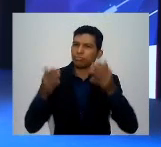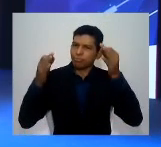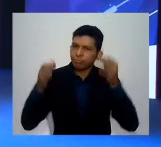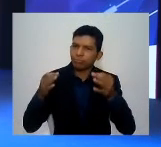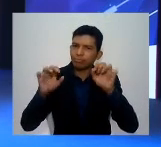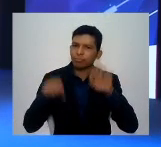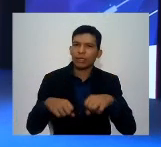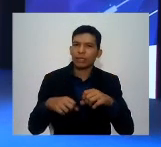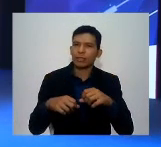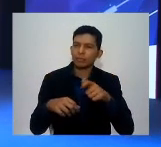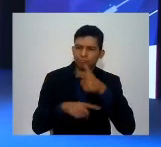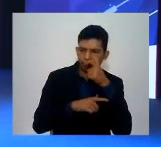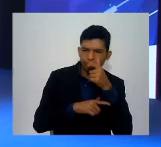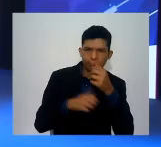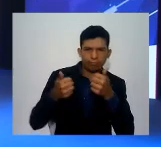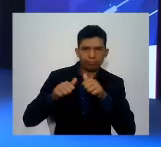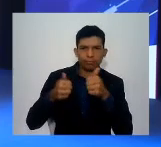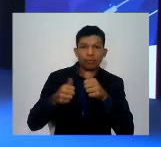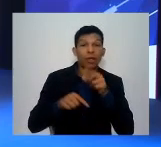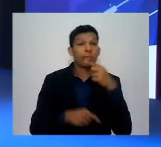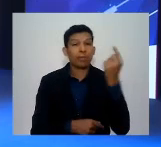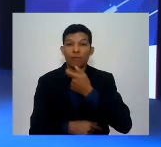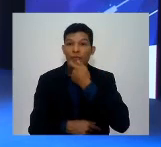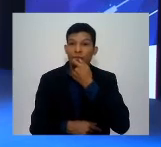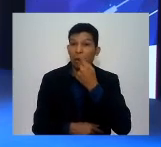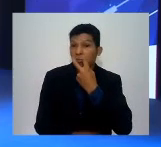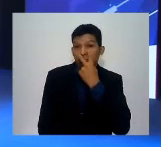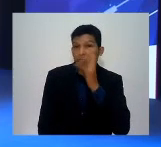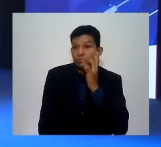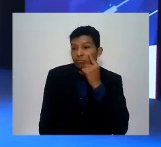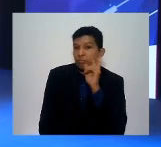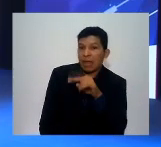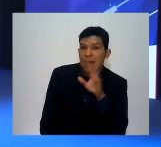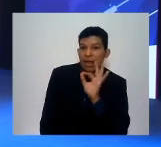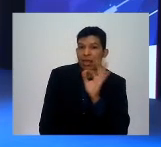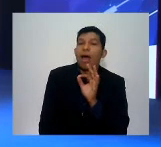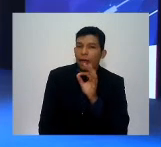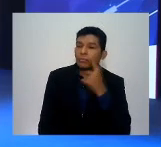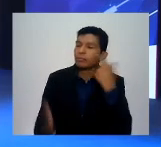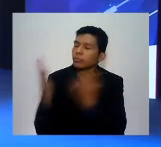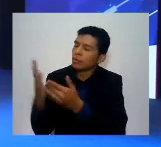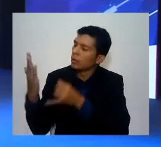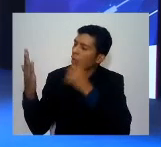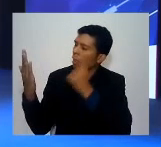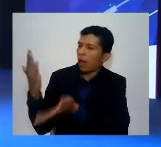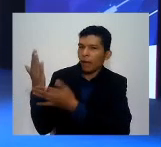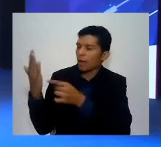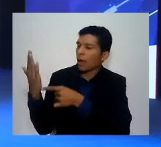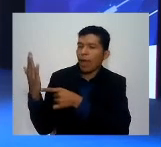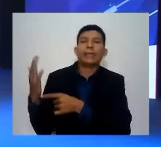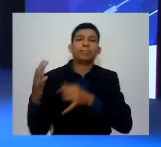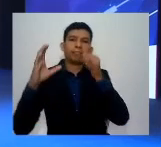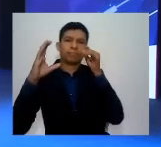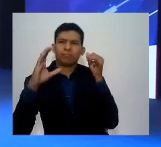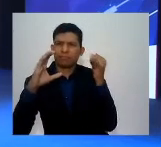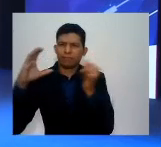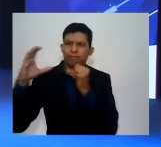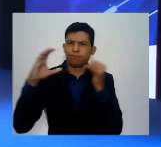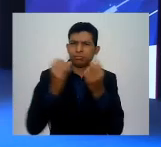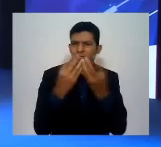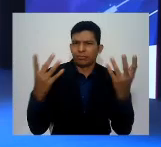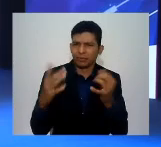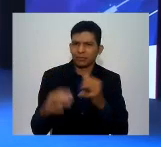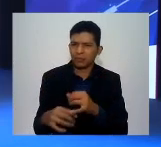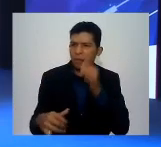a cualquiera de nosotros, ¿listo? ¿Por qué? Pues porque, no sé, en algún momento puede, digamos,